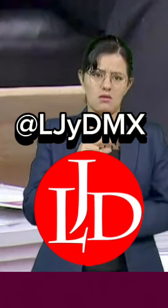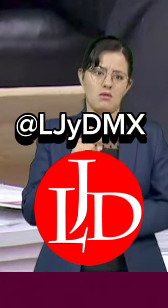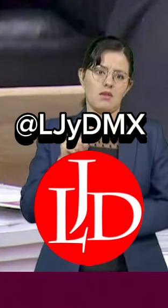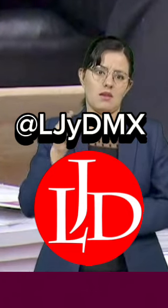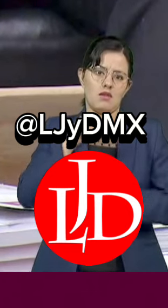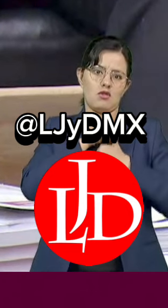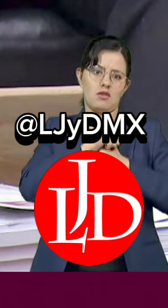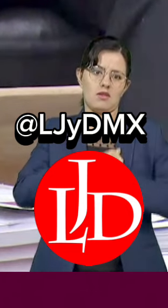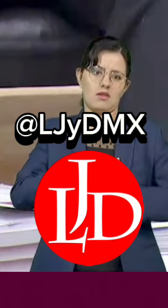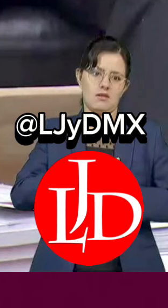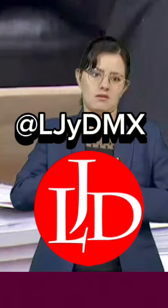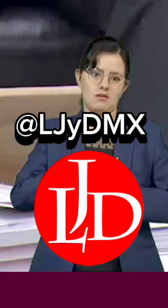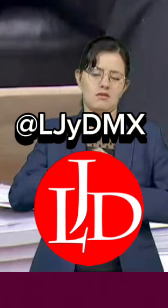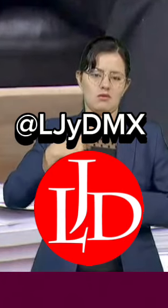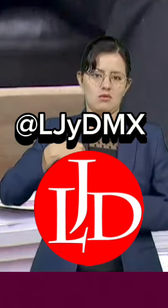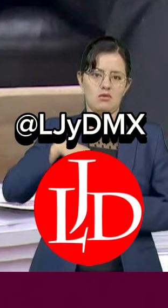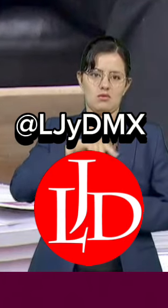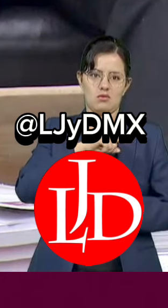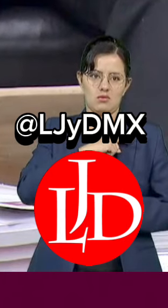líder, y de